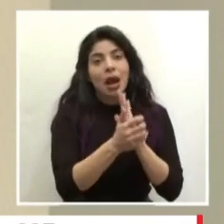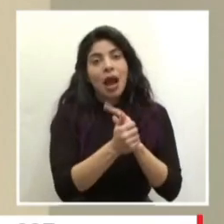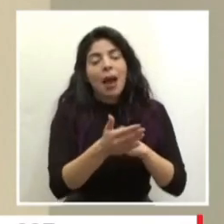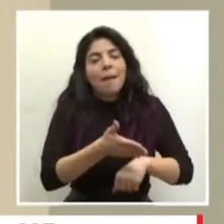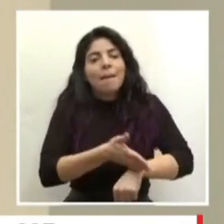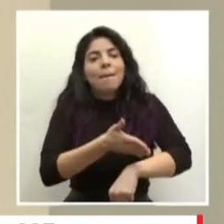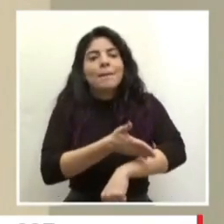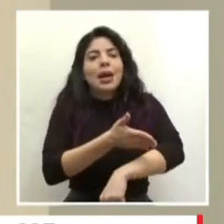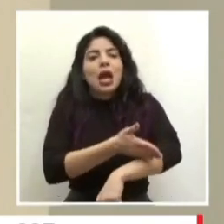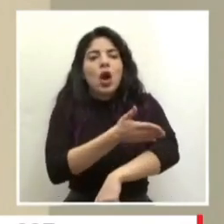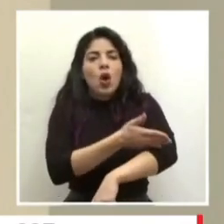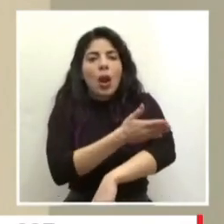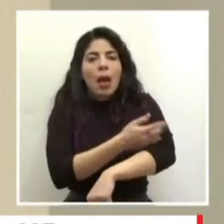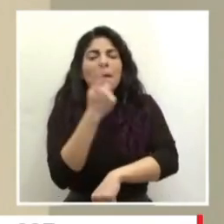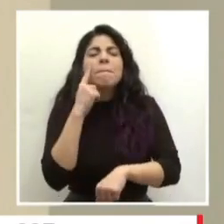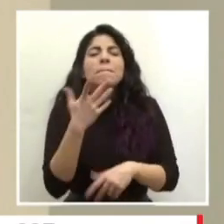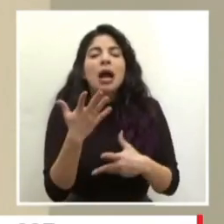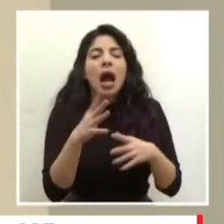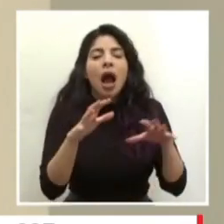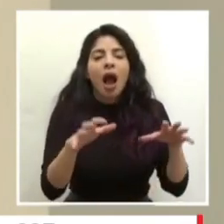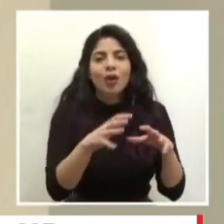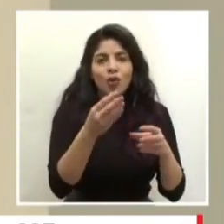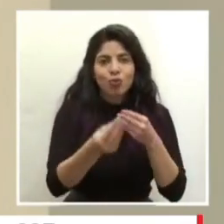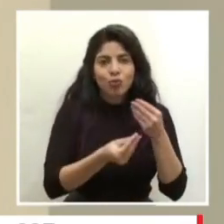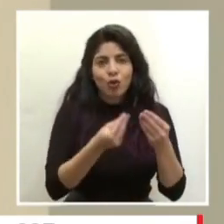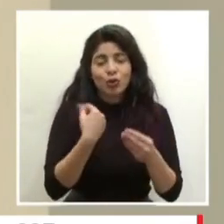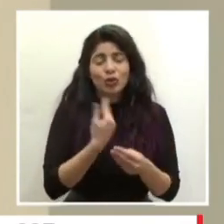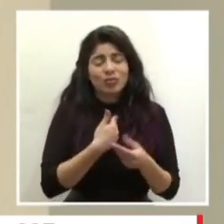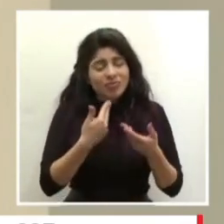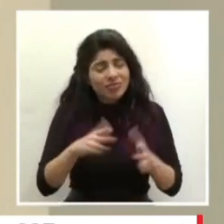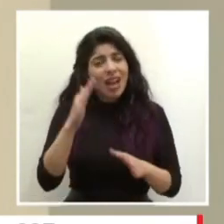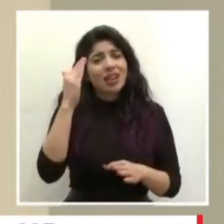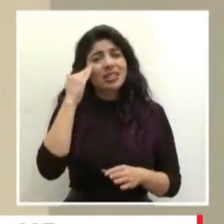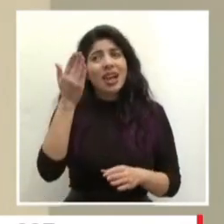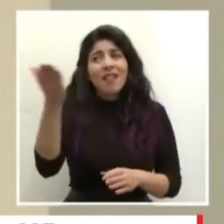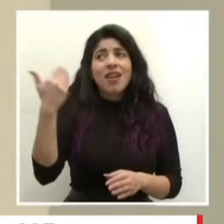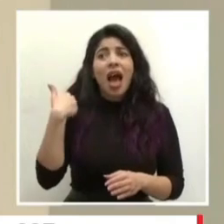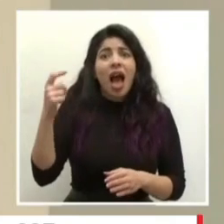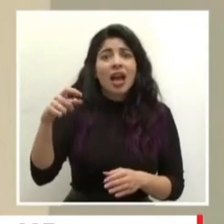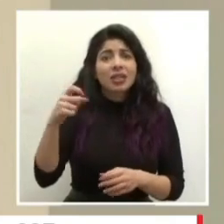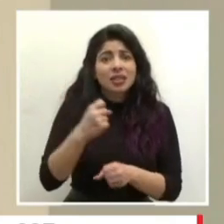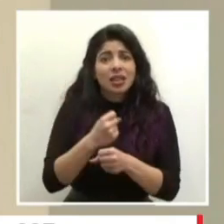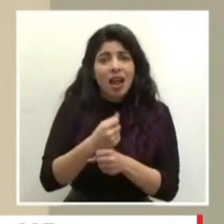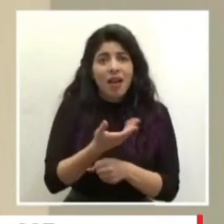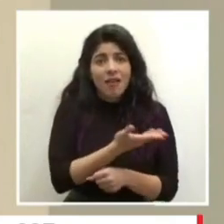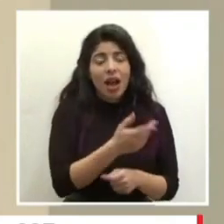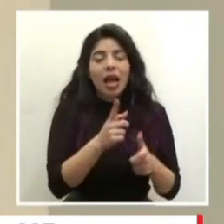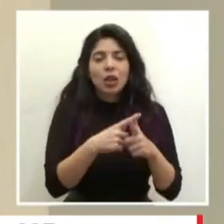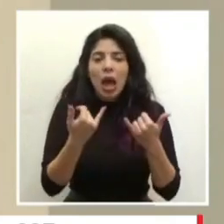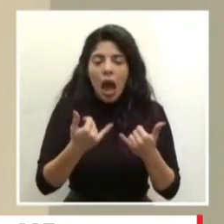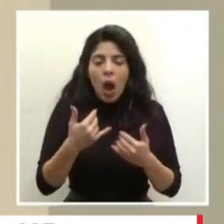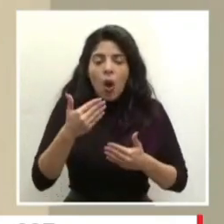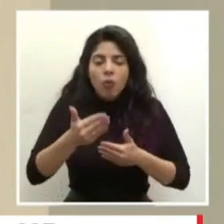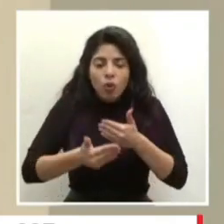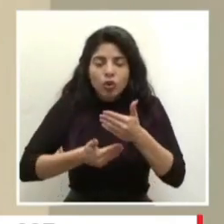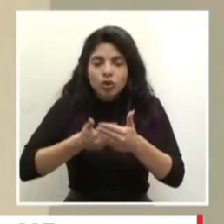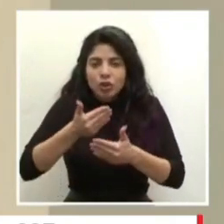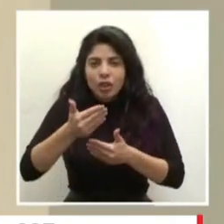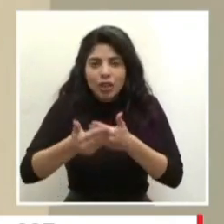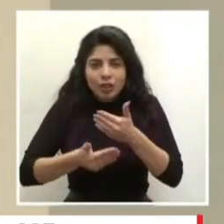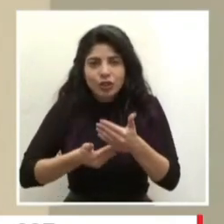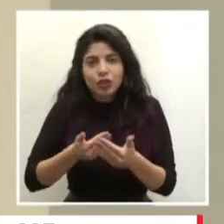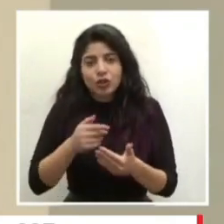habilidades para aquellas actividades productivas donde sabemos que hay requerimiento. Entonces, esto es parte de la transición en la que estamos y por supuesto